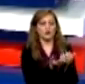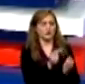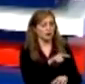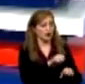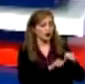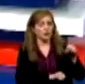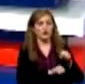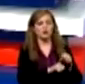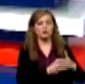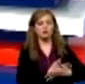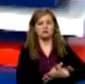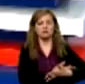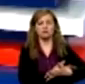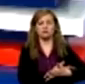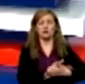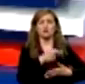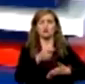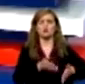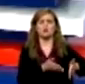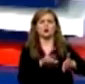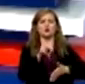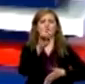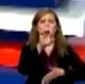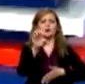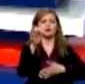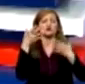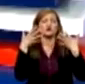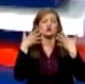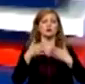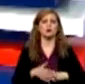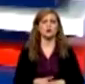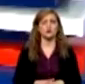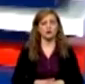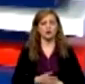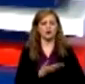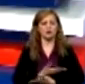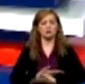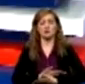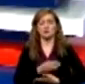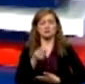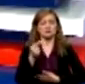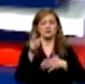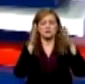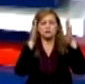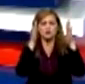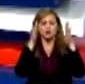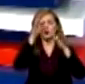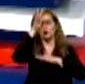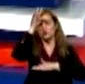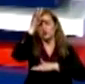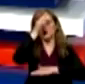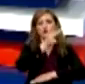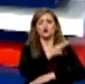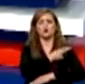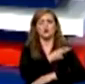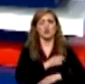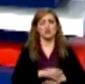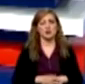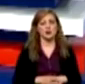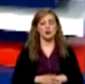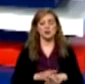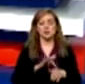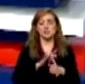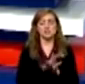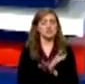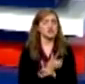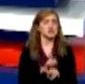nacido en la vía perimetral al noroeste de la ciudad de Guayaquil. El bebé fue inmediatamente atendido en el hospital universitario y se encuentra fuera de